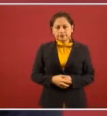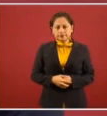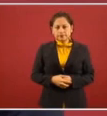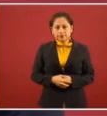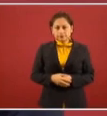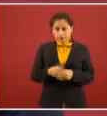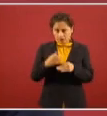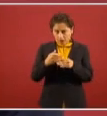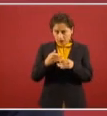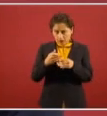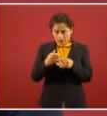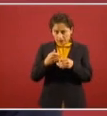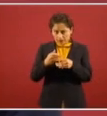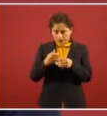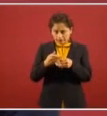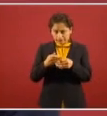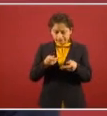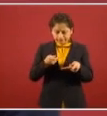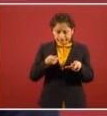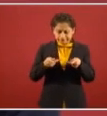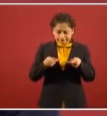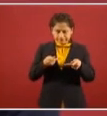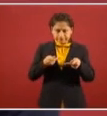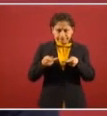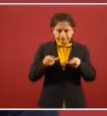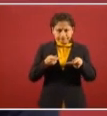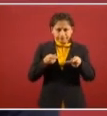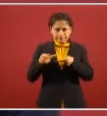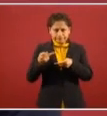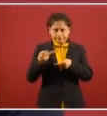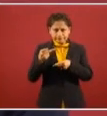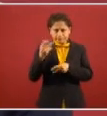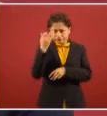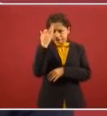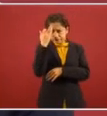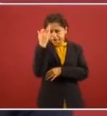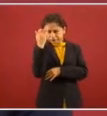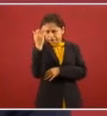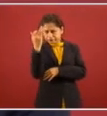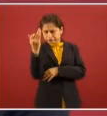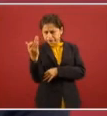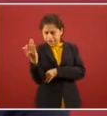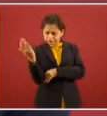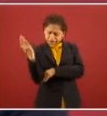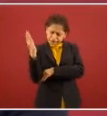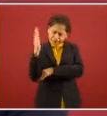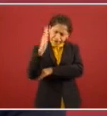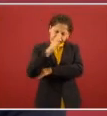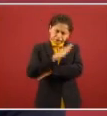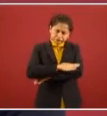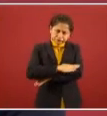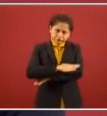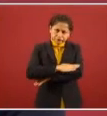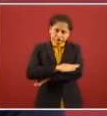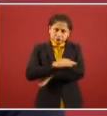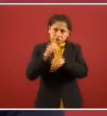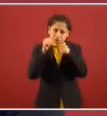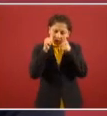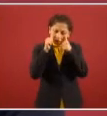dedicados de tiempo completo. Esa es la prioridad